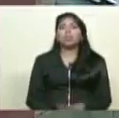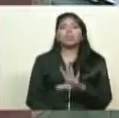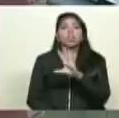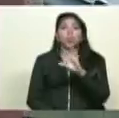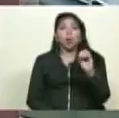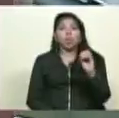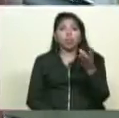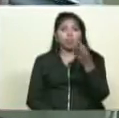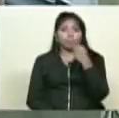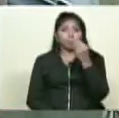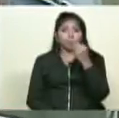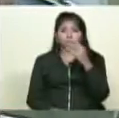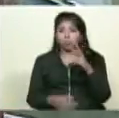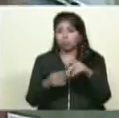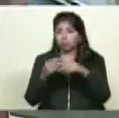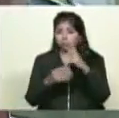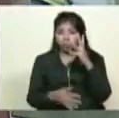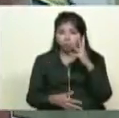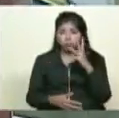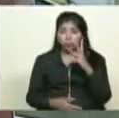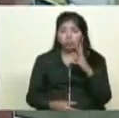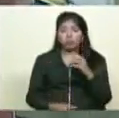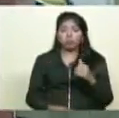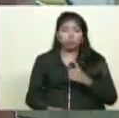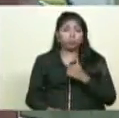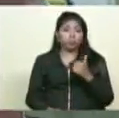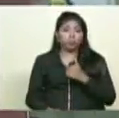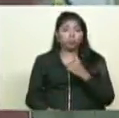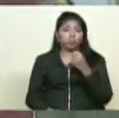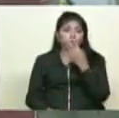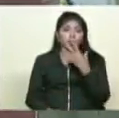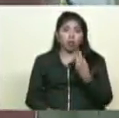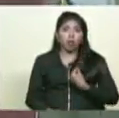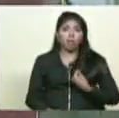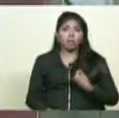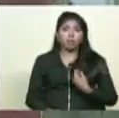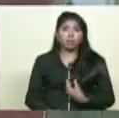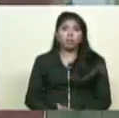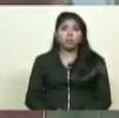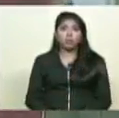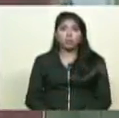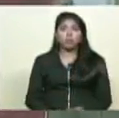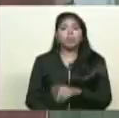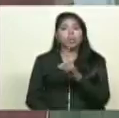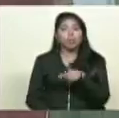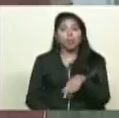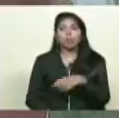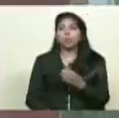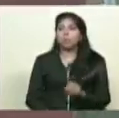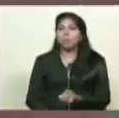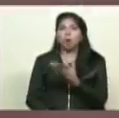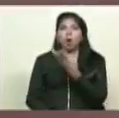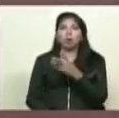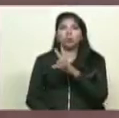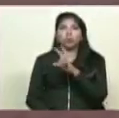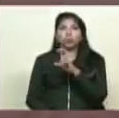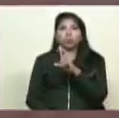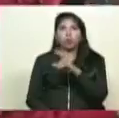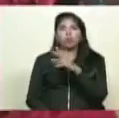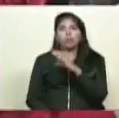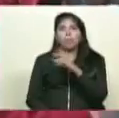los venezolanos y venezolanas y oportunamente decidió la creación de los consejos productivos de trabajadores de nuestro